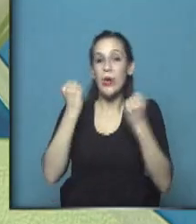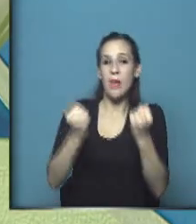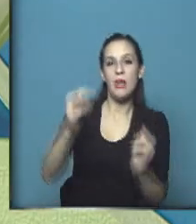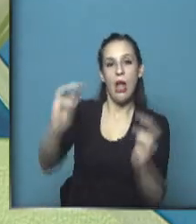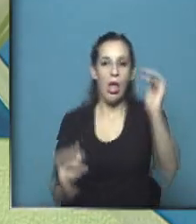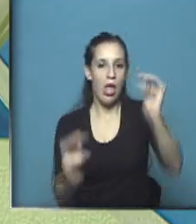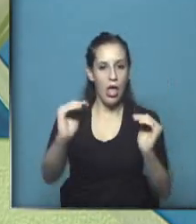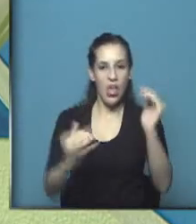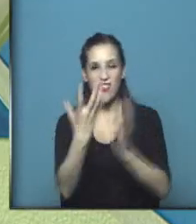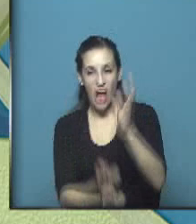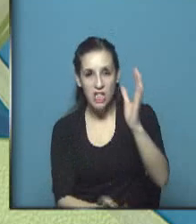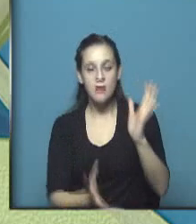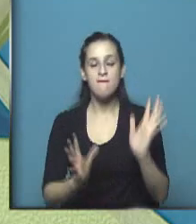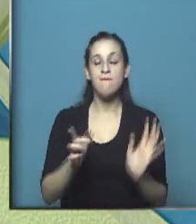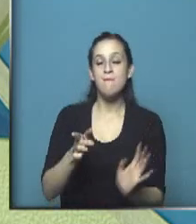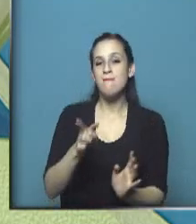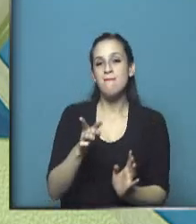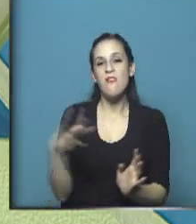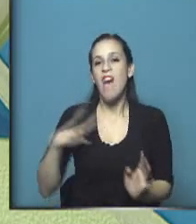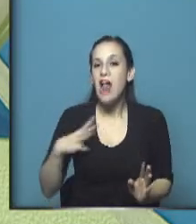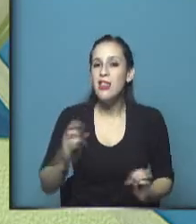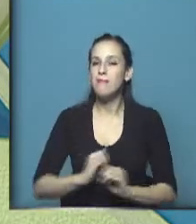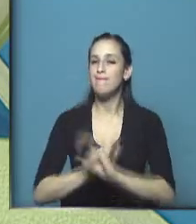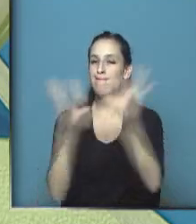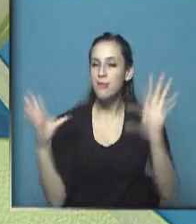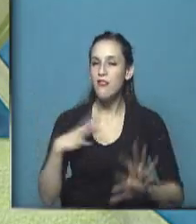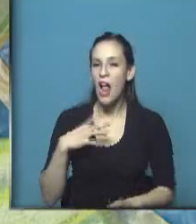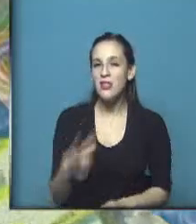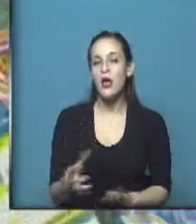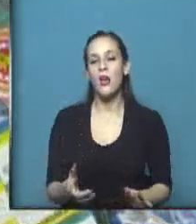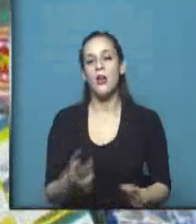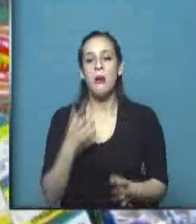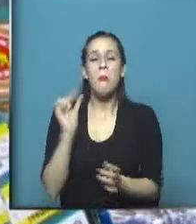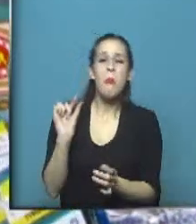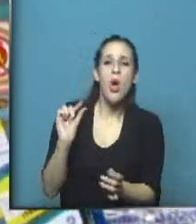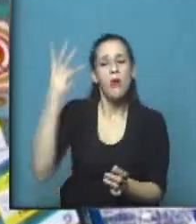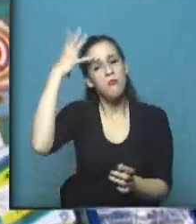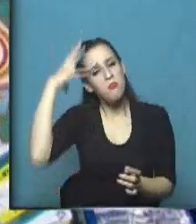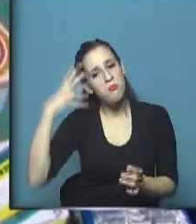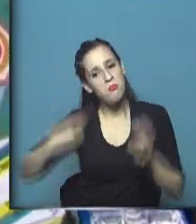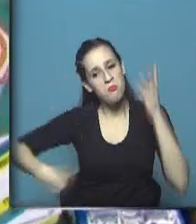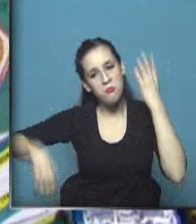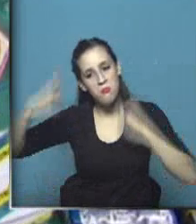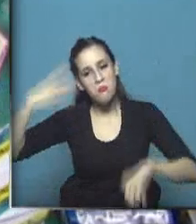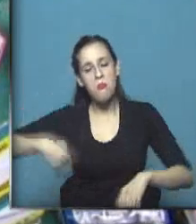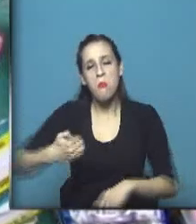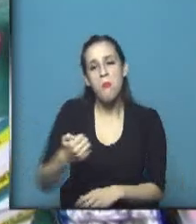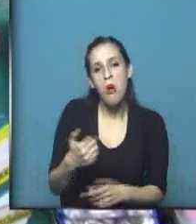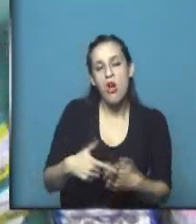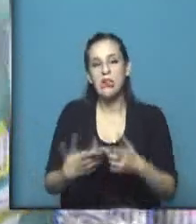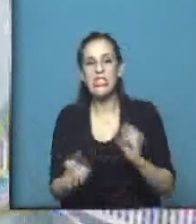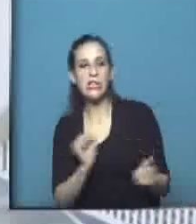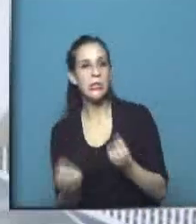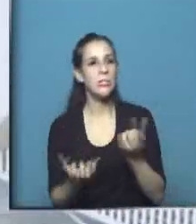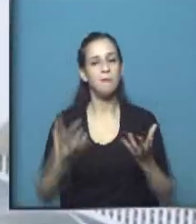dietas occidentales, son muy inespecíficos. Estoy, no sé, se me cae un poquito el pelo, estoy irritable. Entonces, ¿por